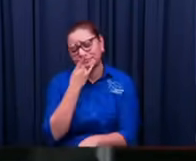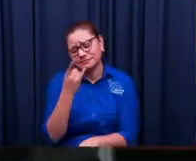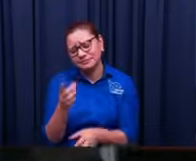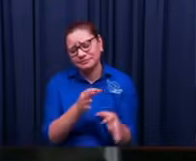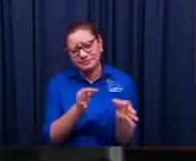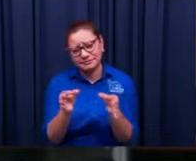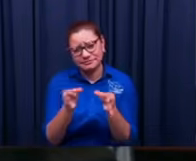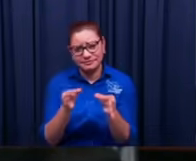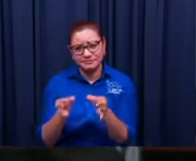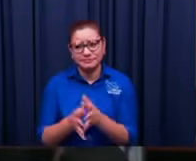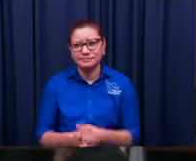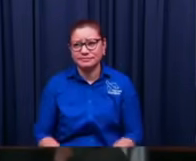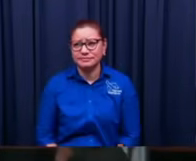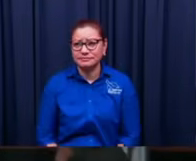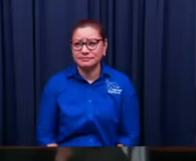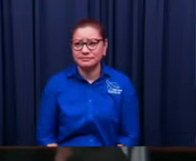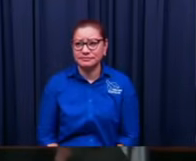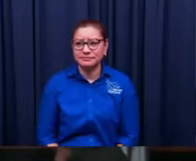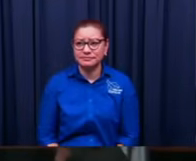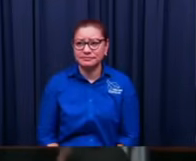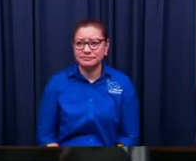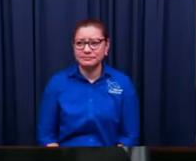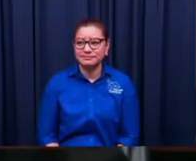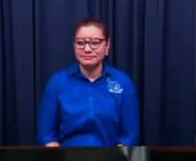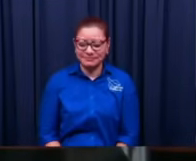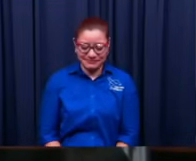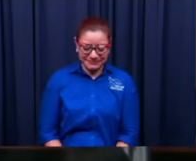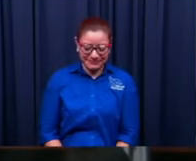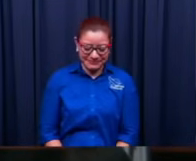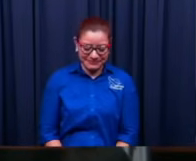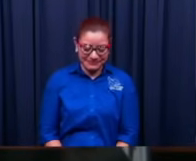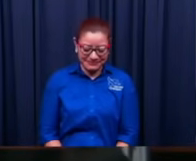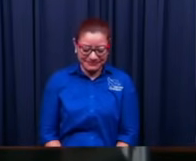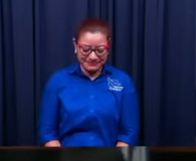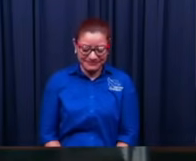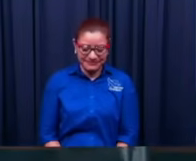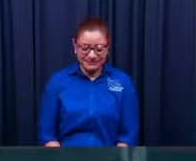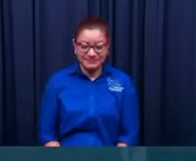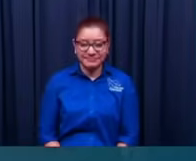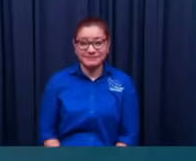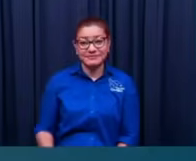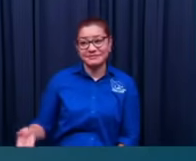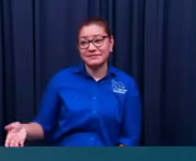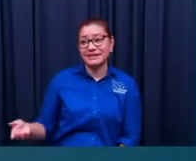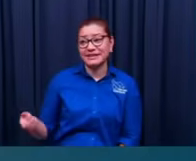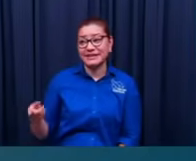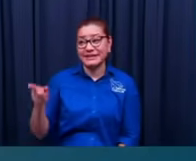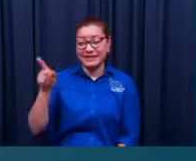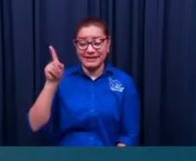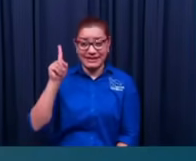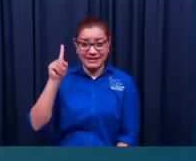explicar este tema en este día, porque ayer les platiqué esto.